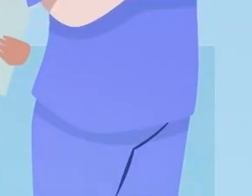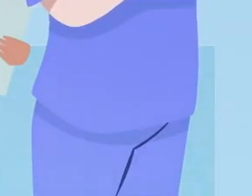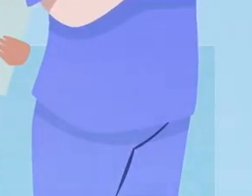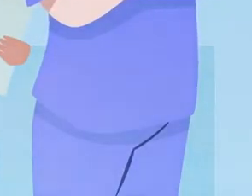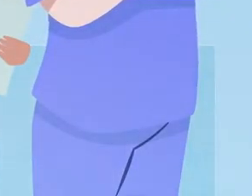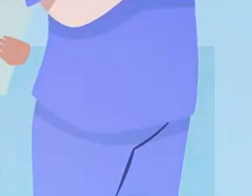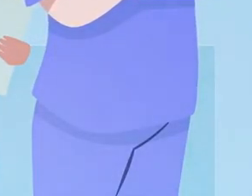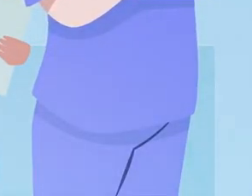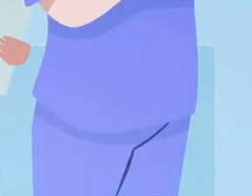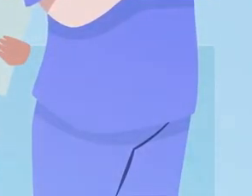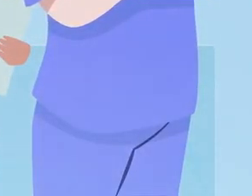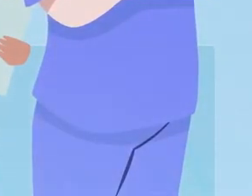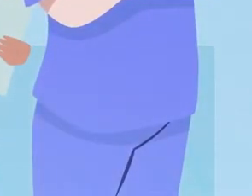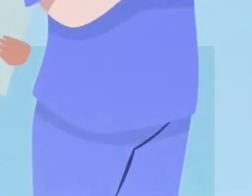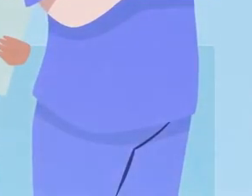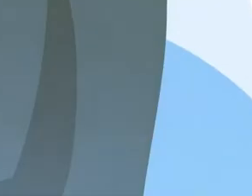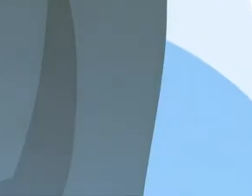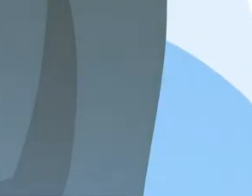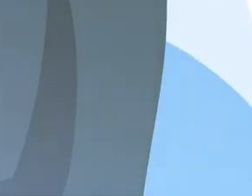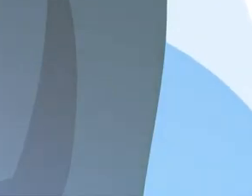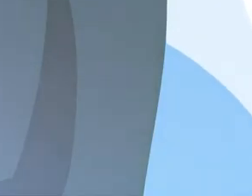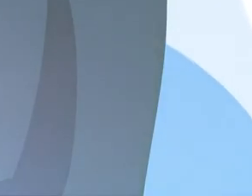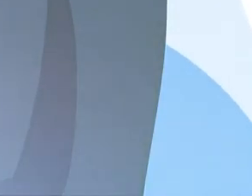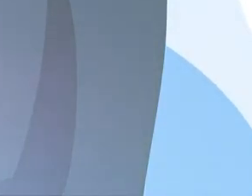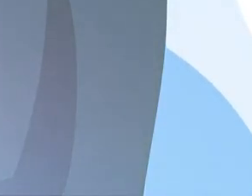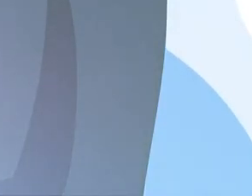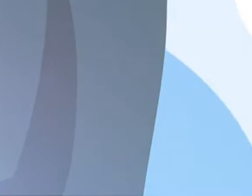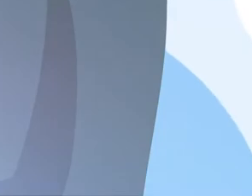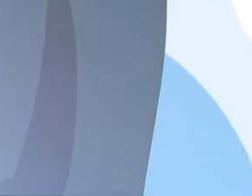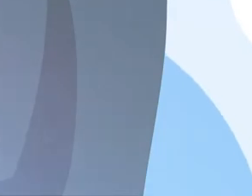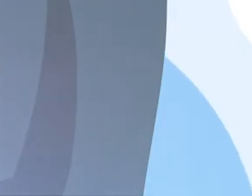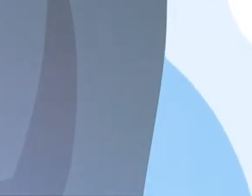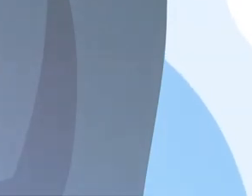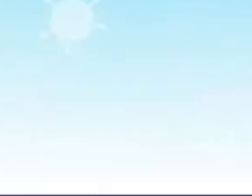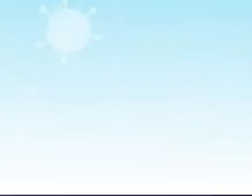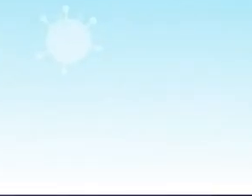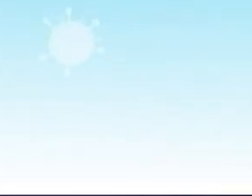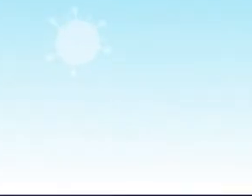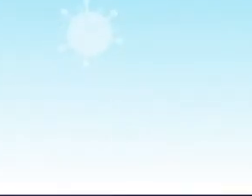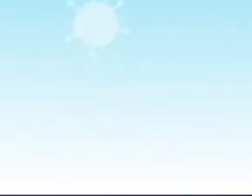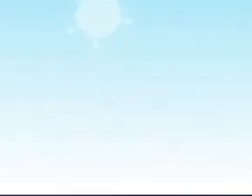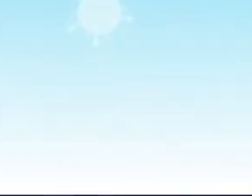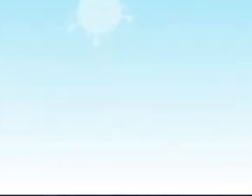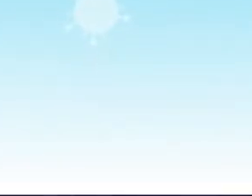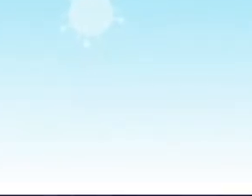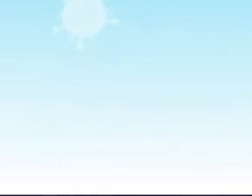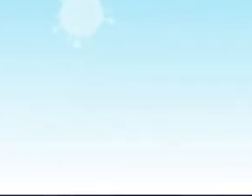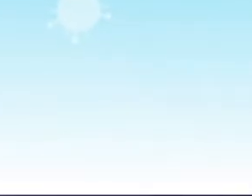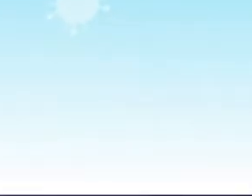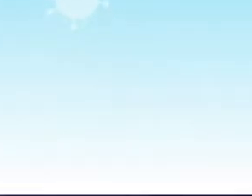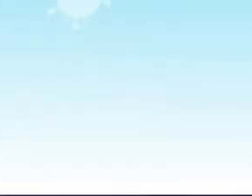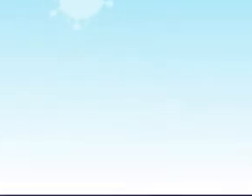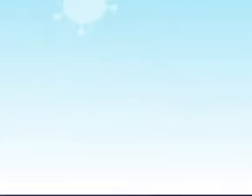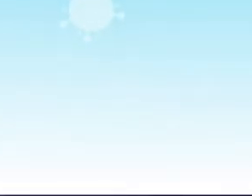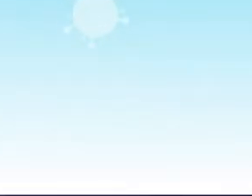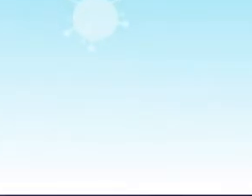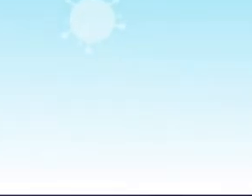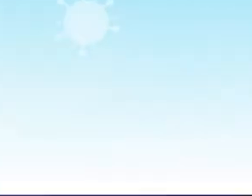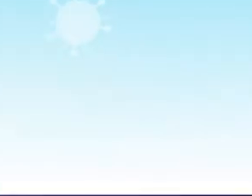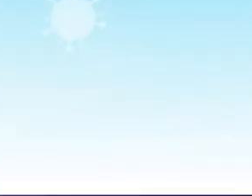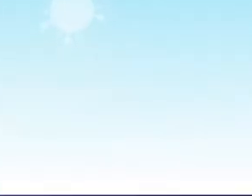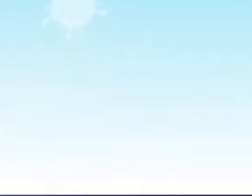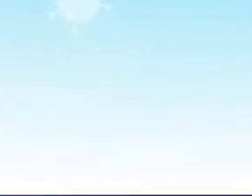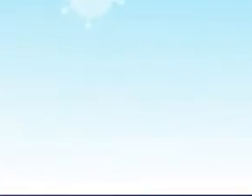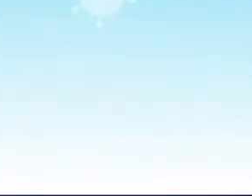los días, en las unidades médicas del país, se realizan pruebas de COVID-19 a los casos considerados sospechosos,